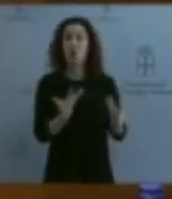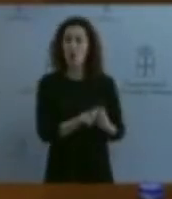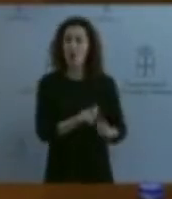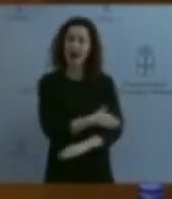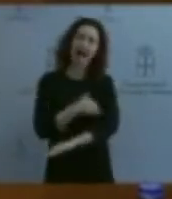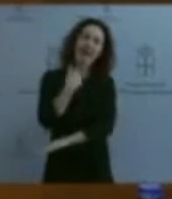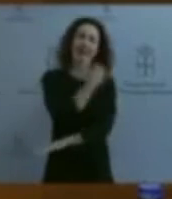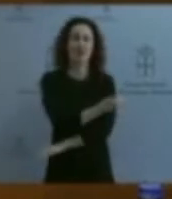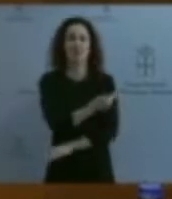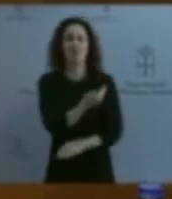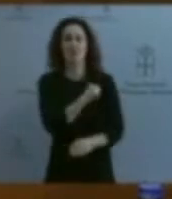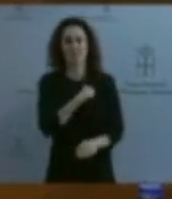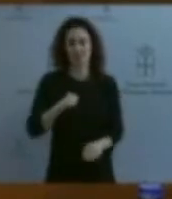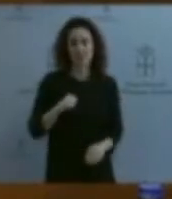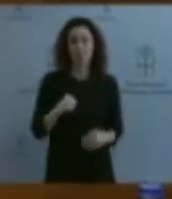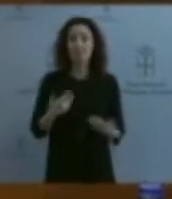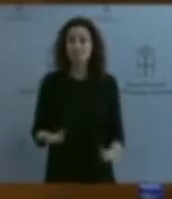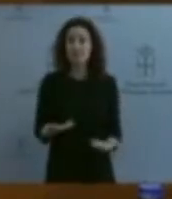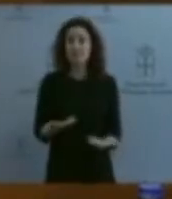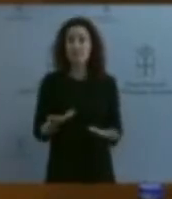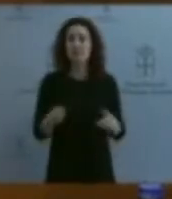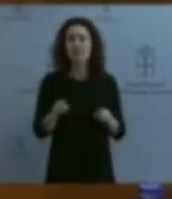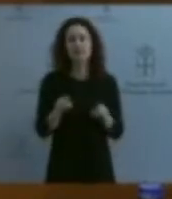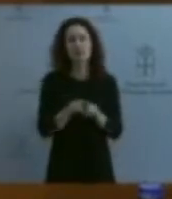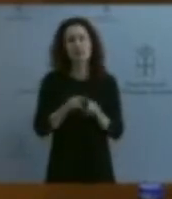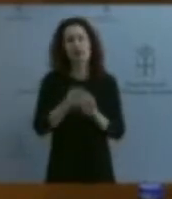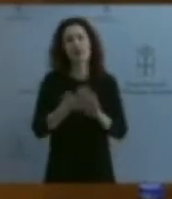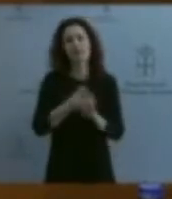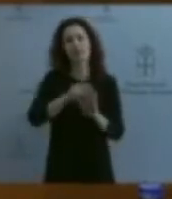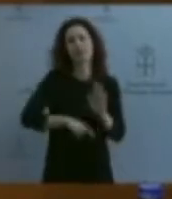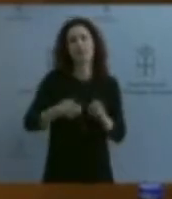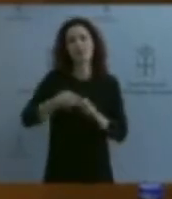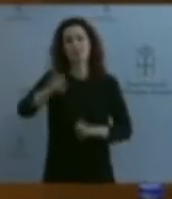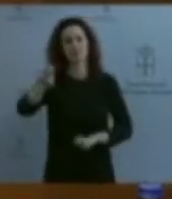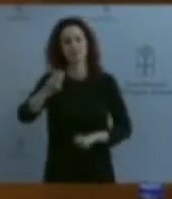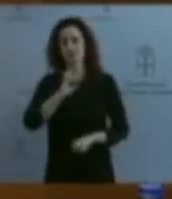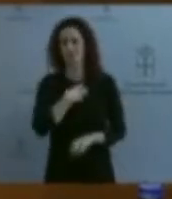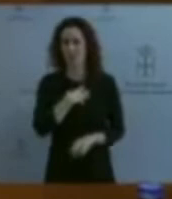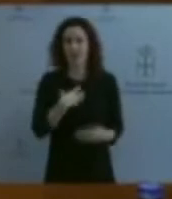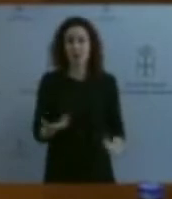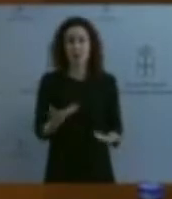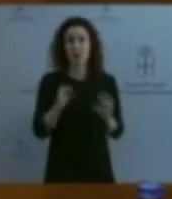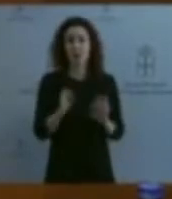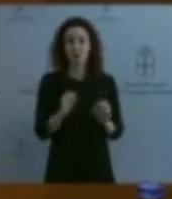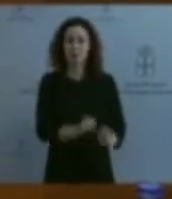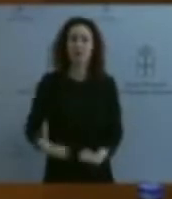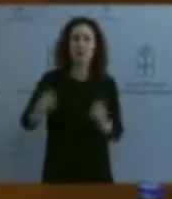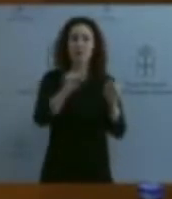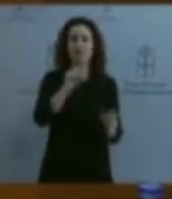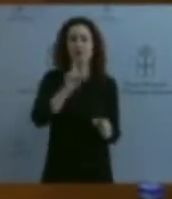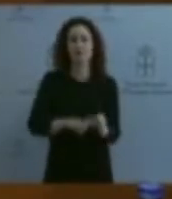las deslocalizaciones y defendiendo la importancia de la participación pública en las empresas para garantizar la soberanía energética y